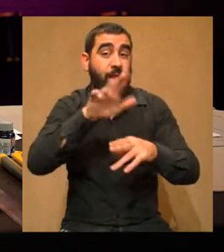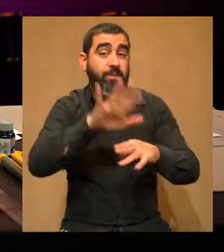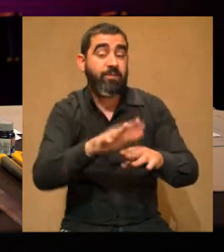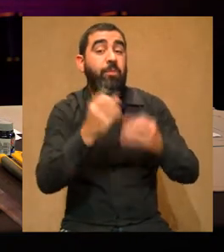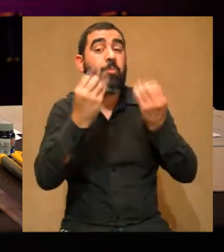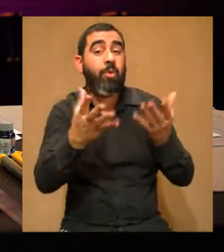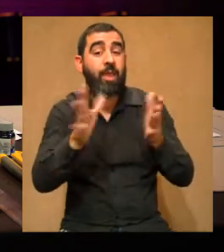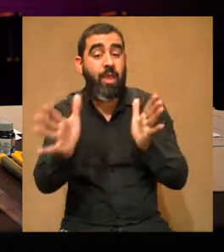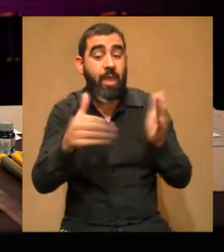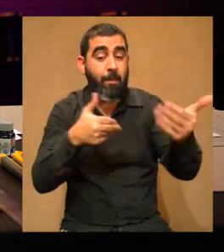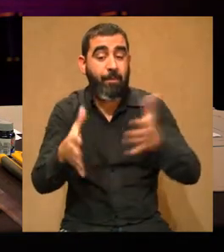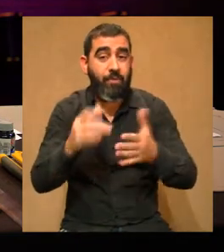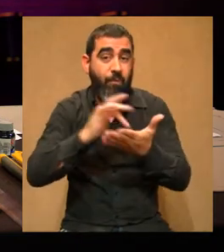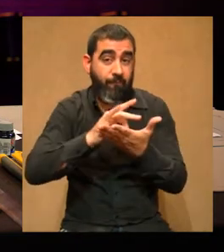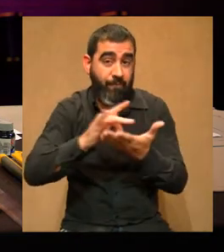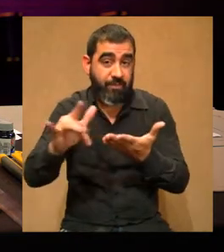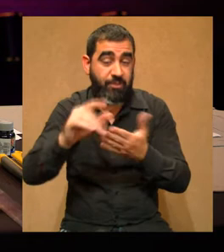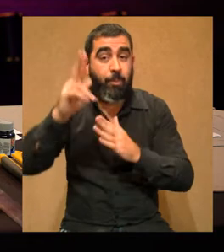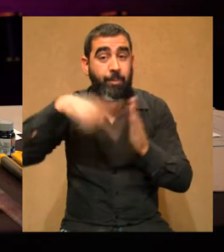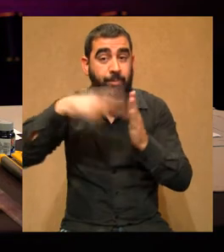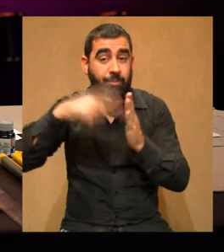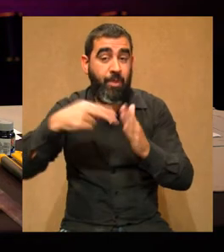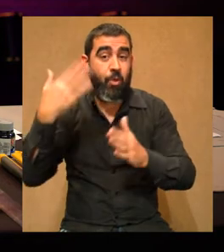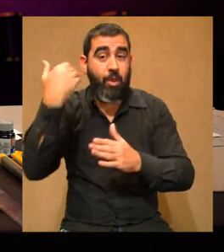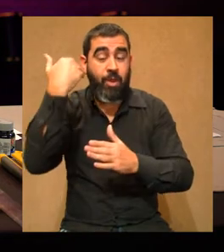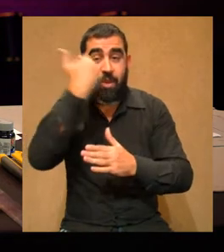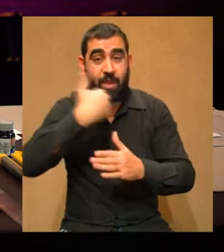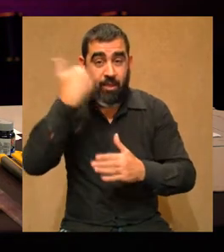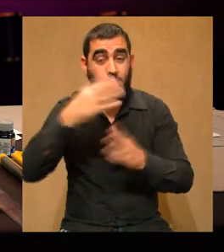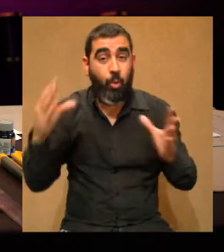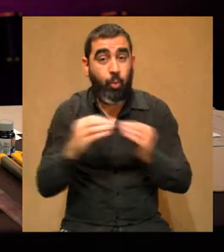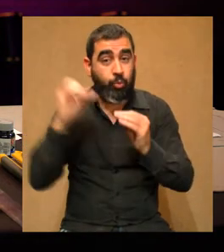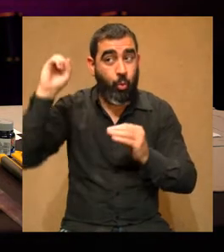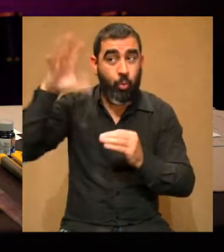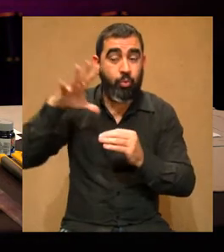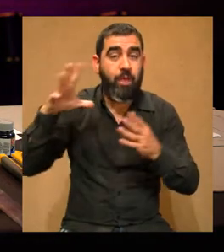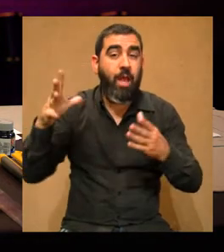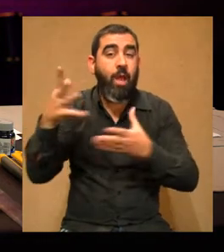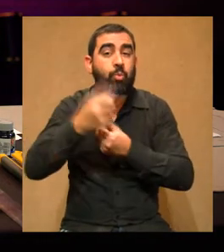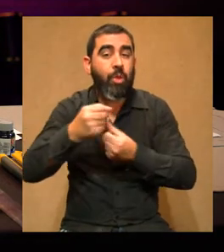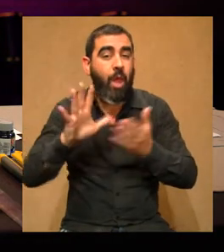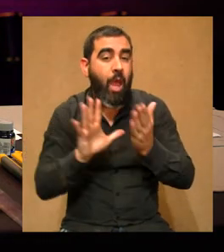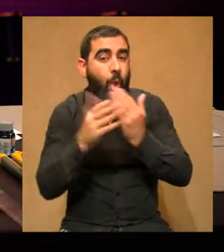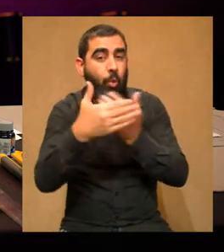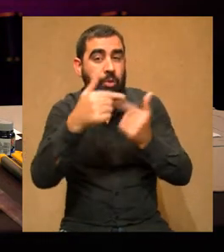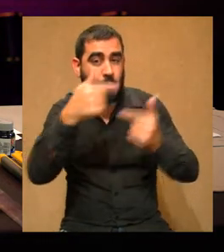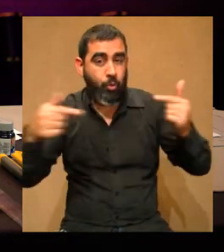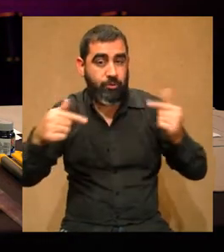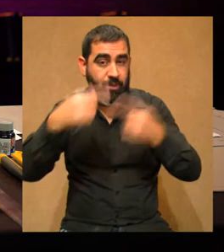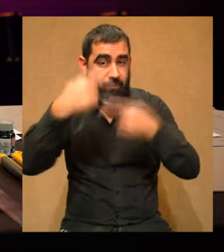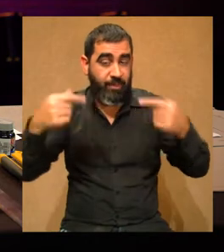negra porque es un espacio vacío pintada de negro y junto con las luces nos ayuda a esconder todos los distintos elementos